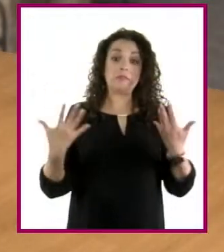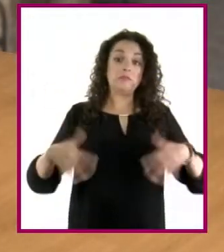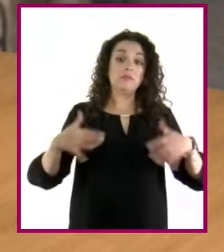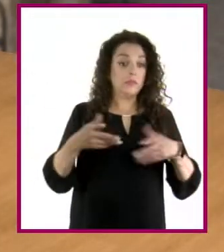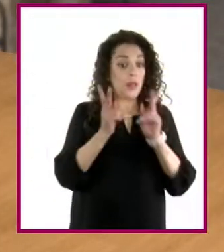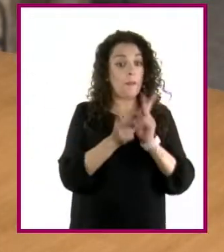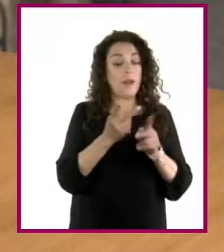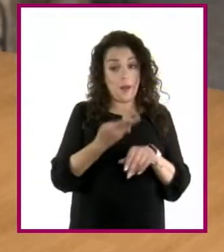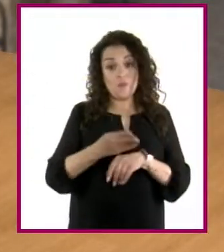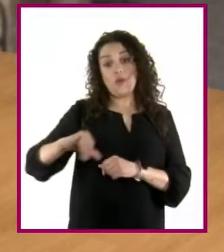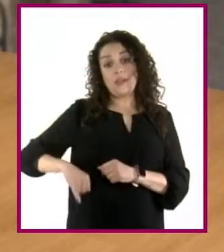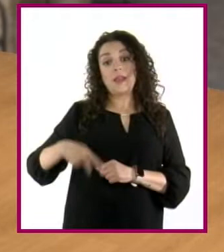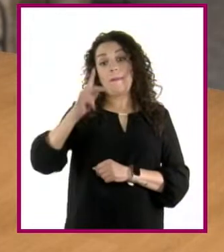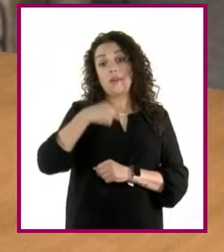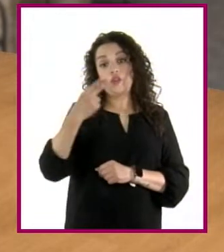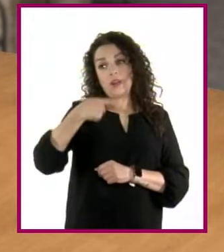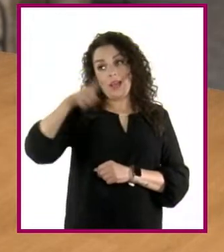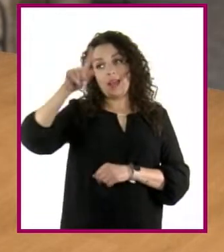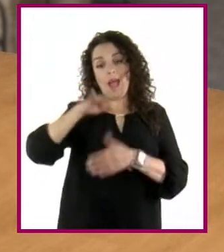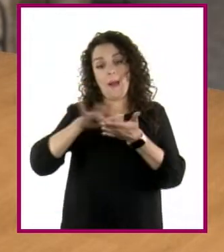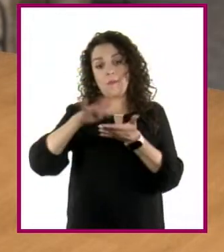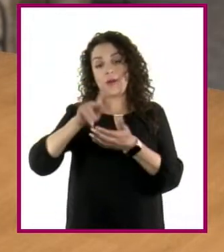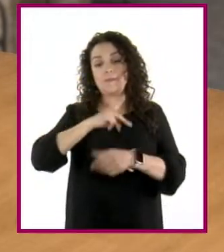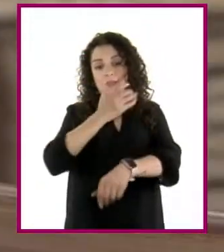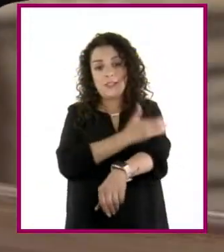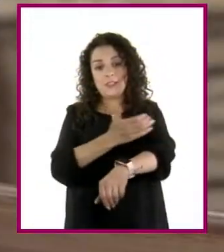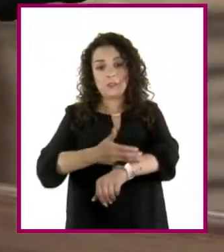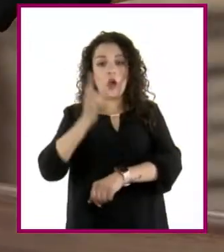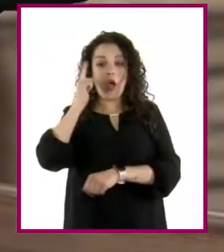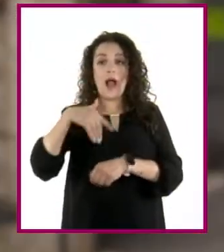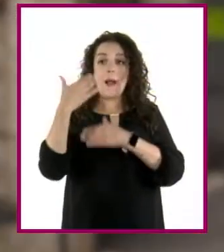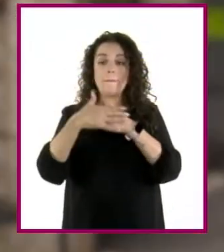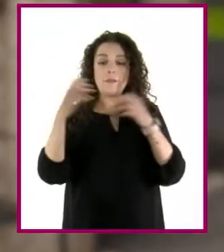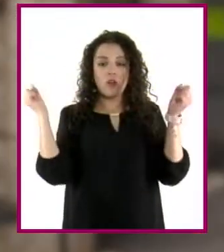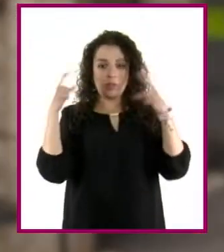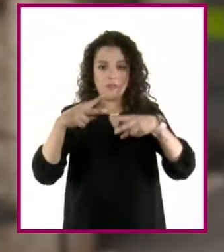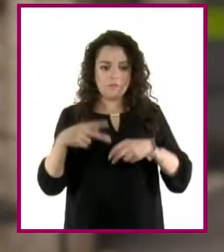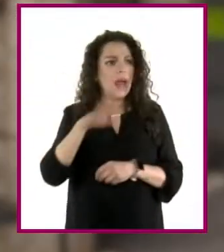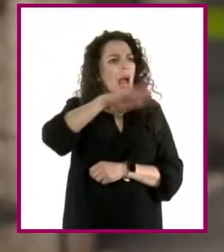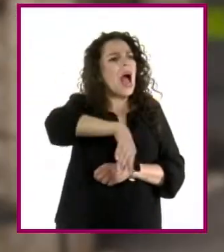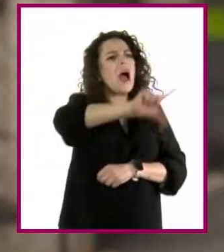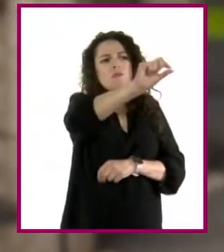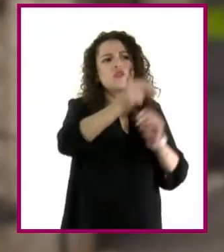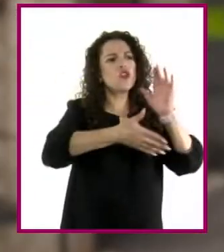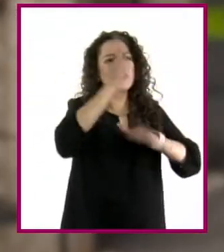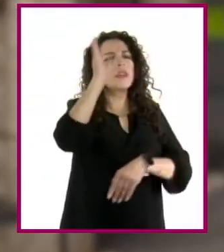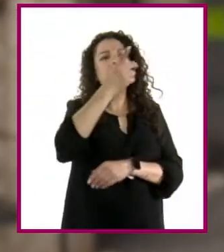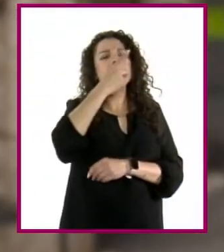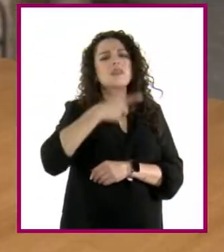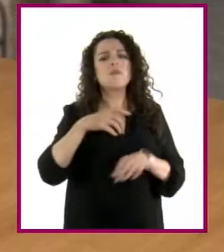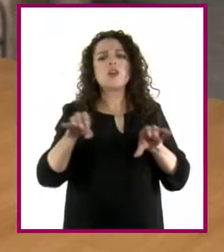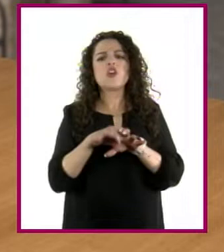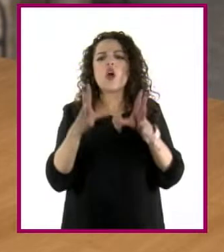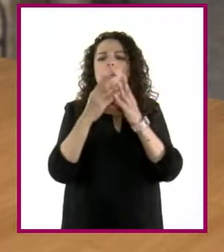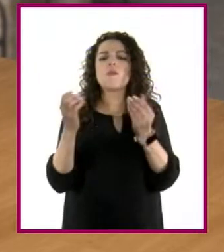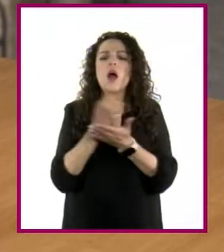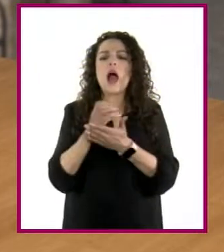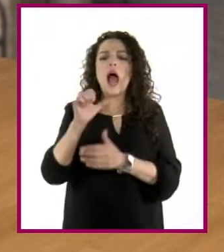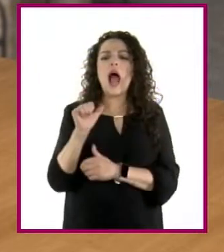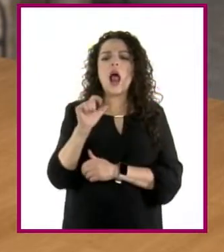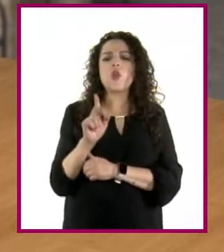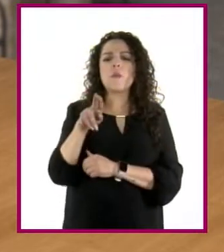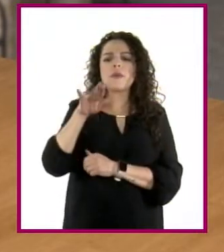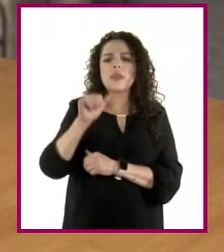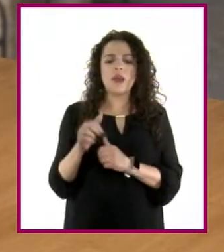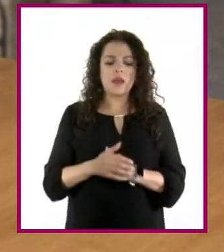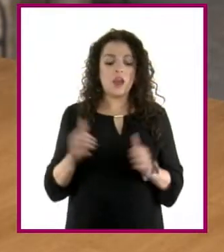yo tengo que ir a apoyar a los compañeros. Espero verlos pronto. Oiga, no se vaya. Antes díganos, ¿cómo se cura la anomía? Con